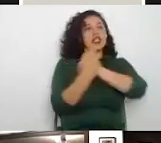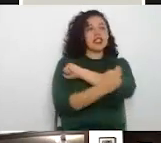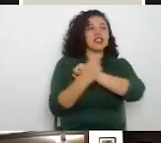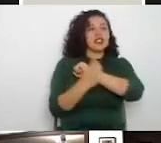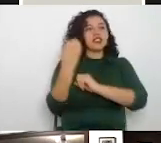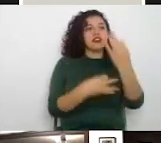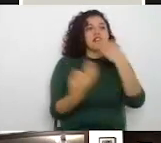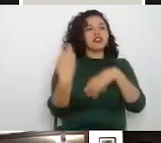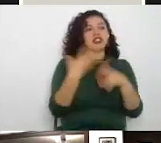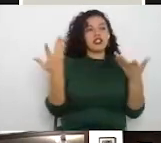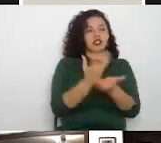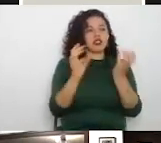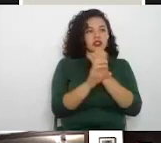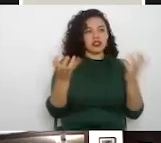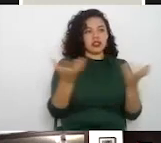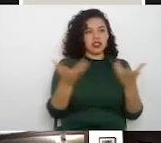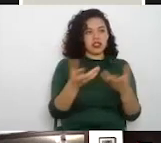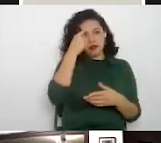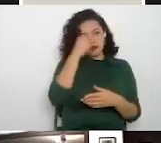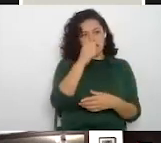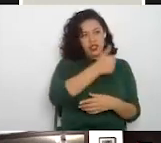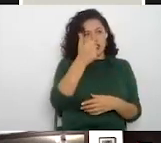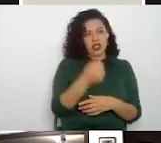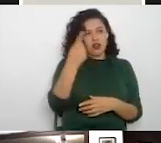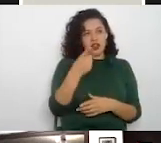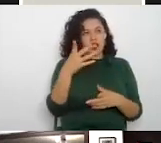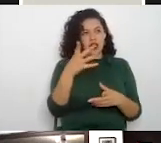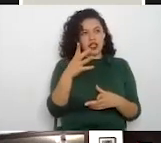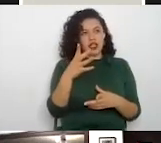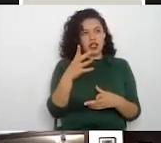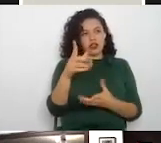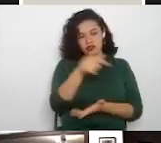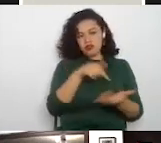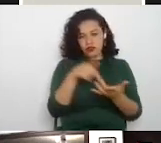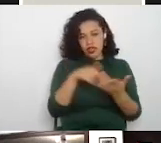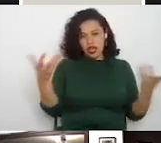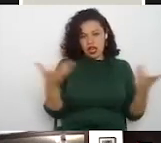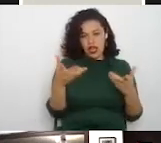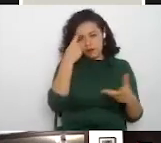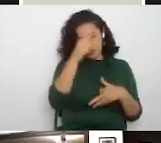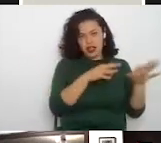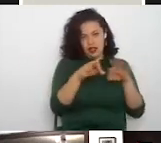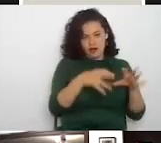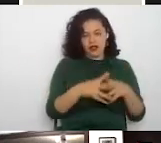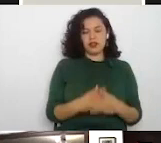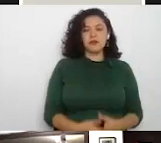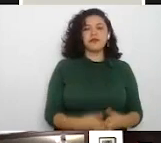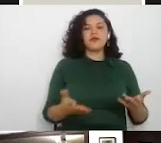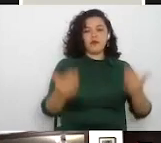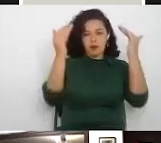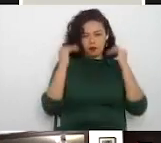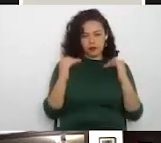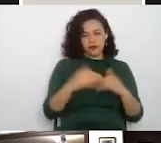operaciones que se realizan en cada una de las áreas funcionales. El siguiente paso sería